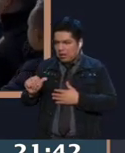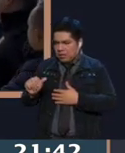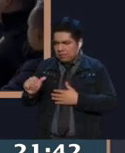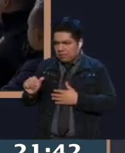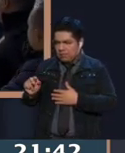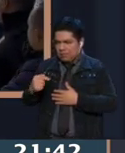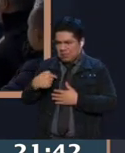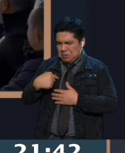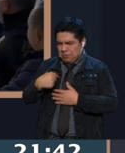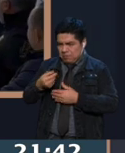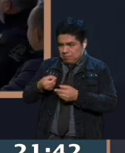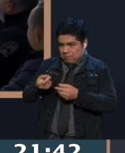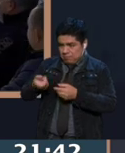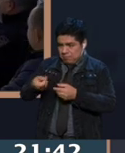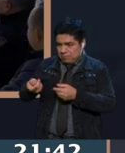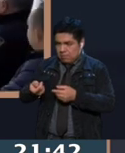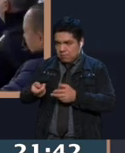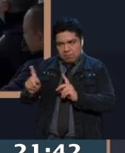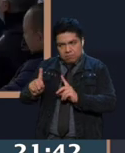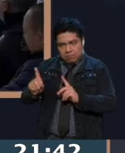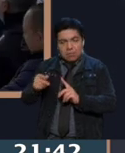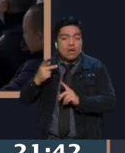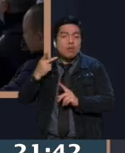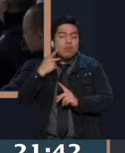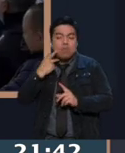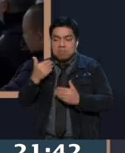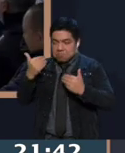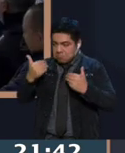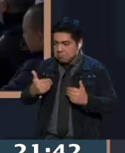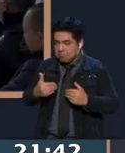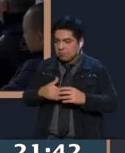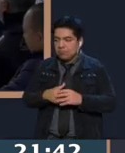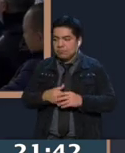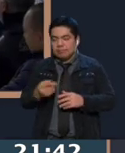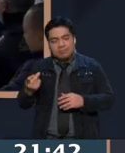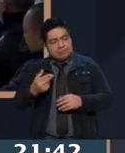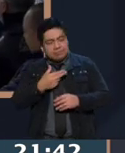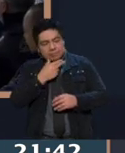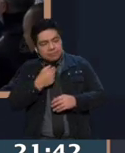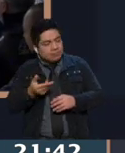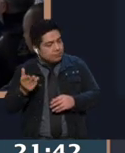No soy limosnera, soy política. Hoy te digo, Taboada,